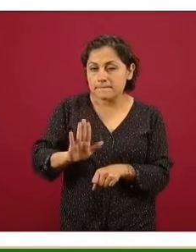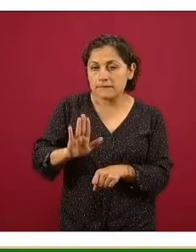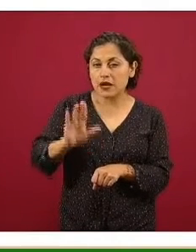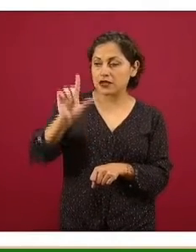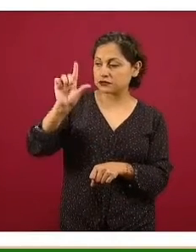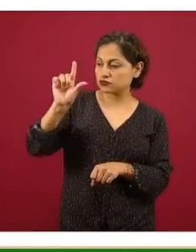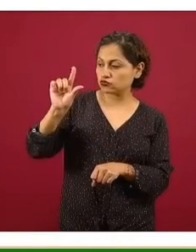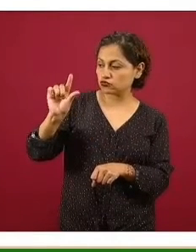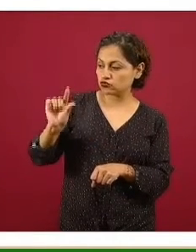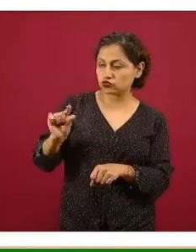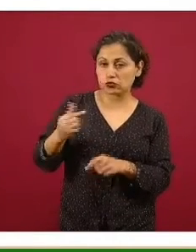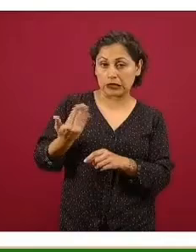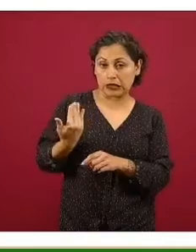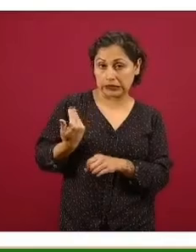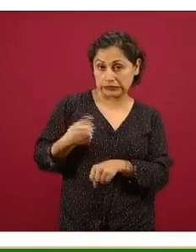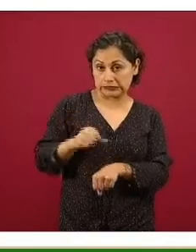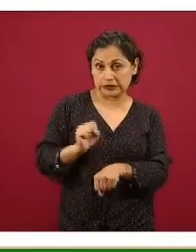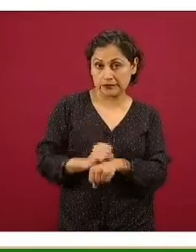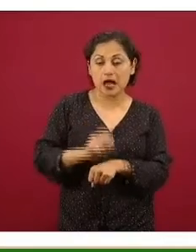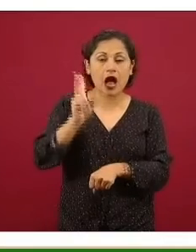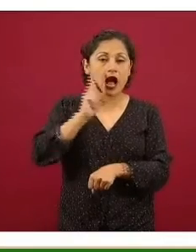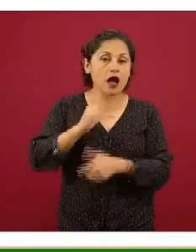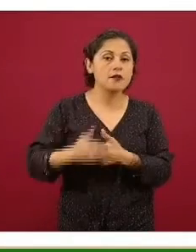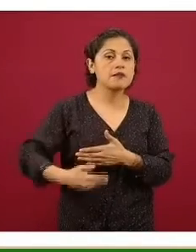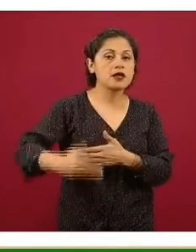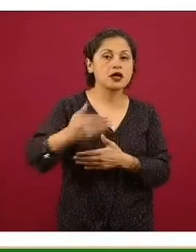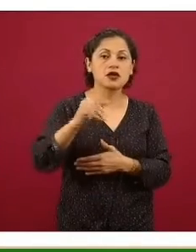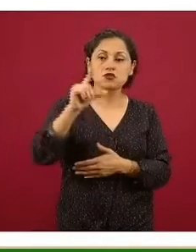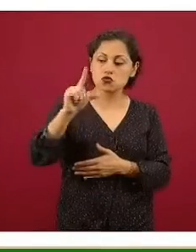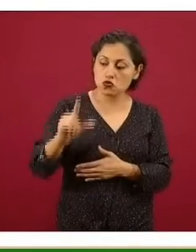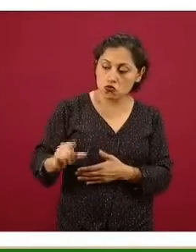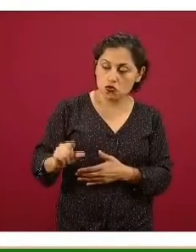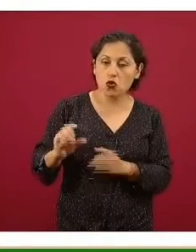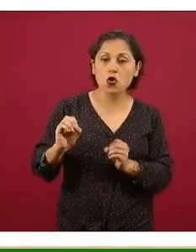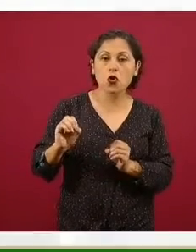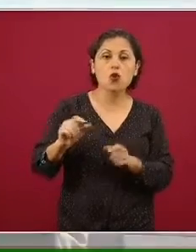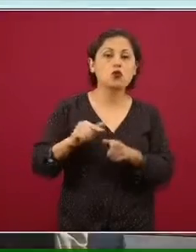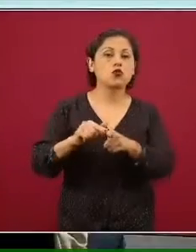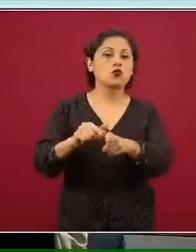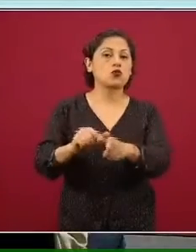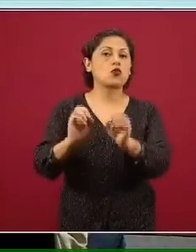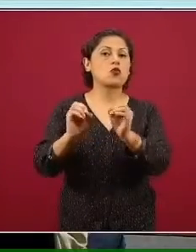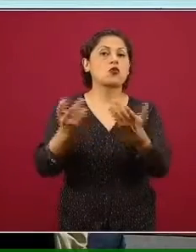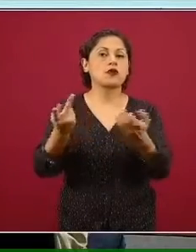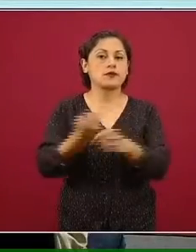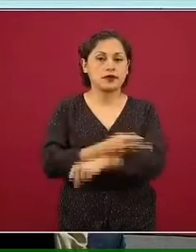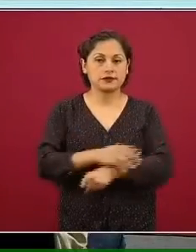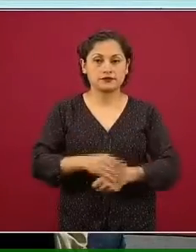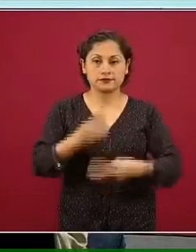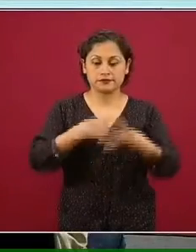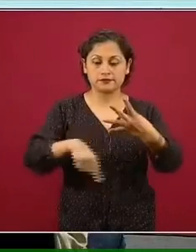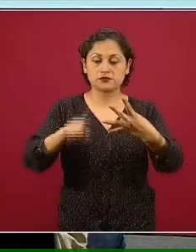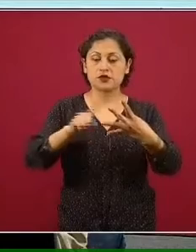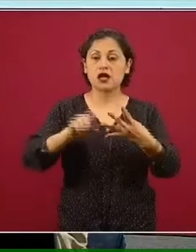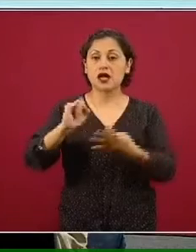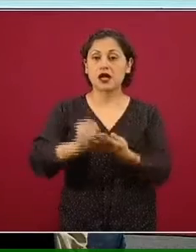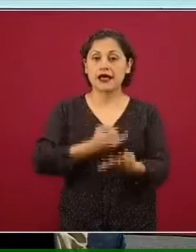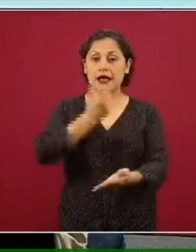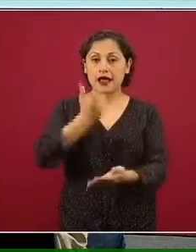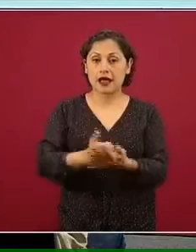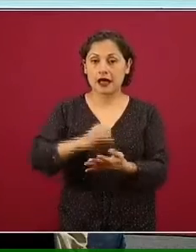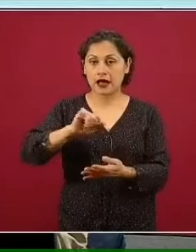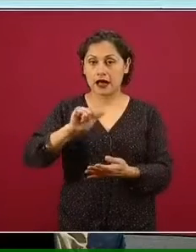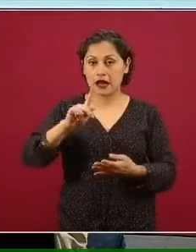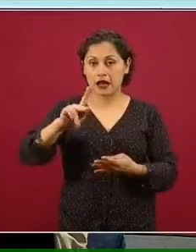estabilidad en las últimas semanas. Vamos a ver si ese comportamiento se mantiene o puede continuar. Otros como Jalapa, Poza Rica y